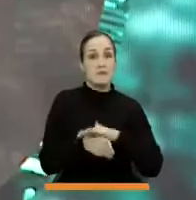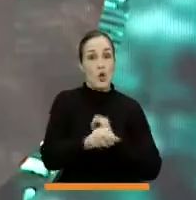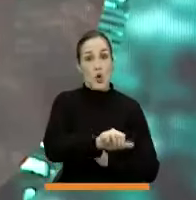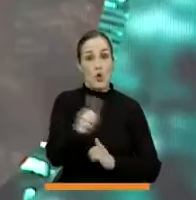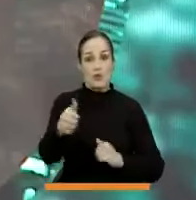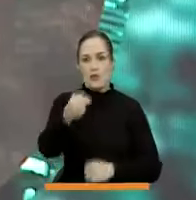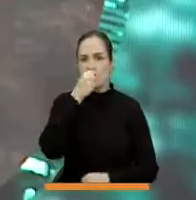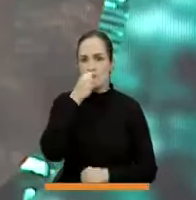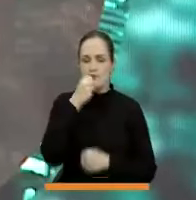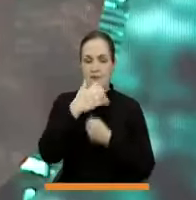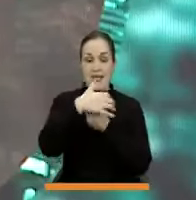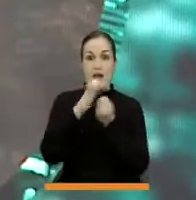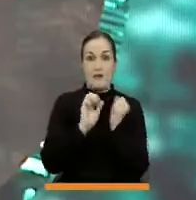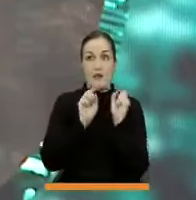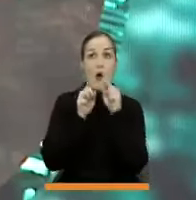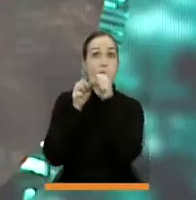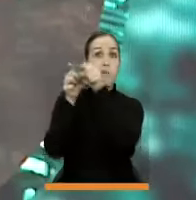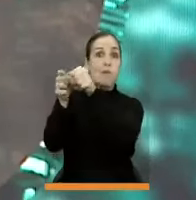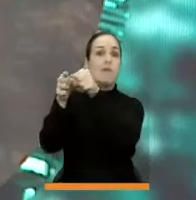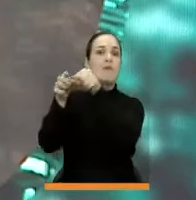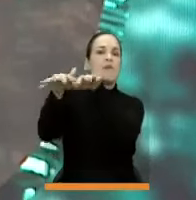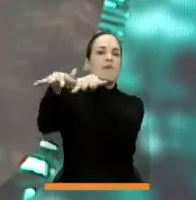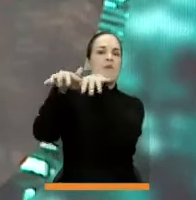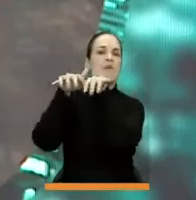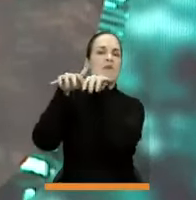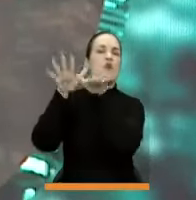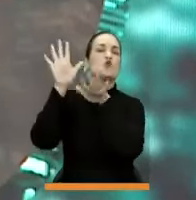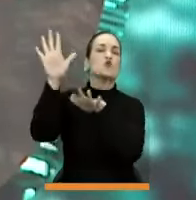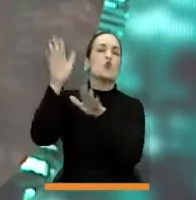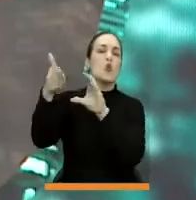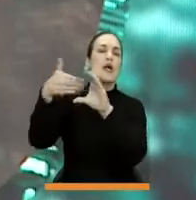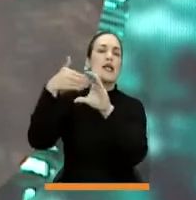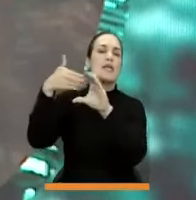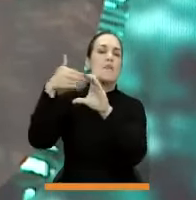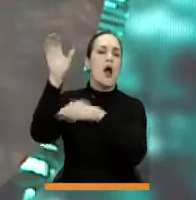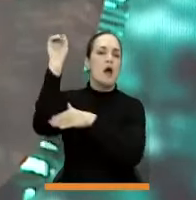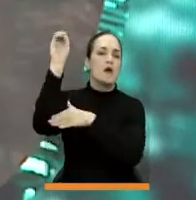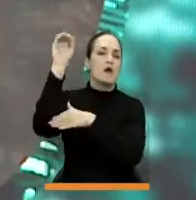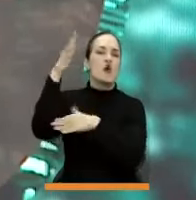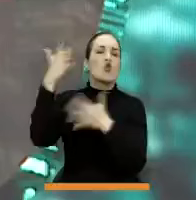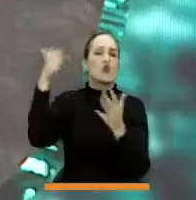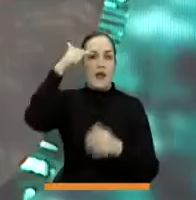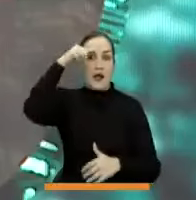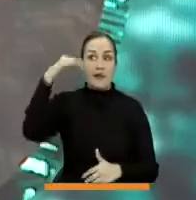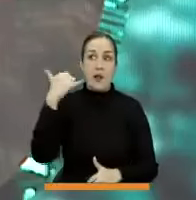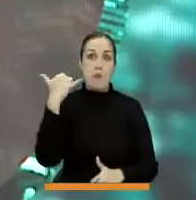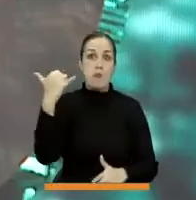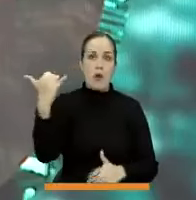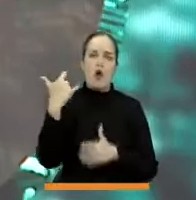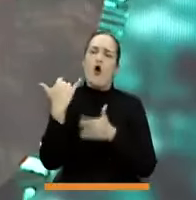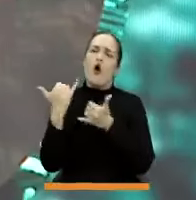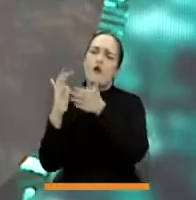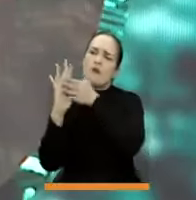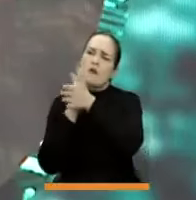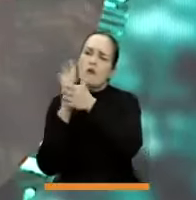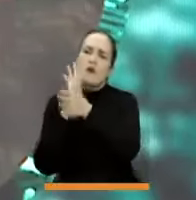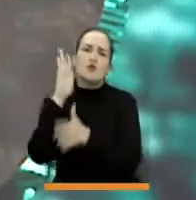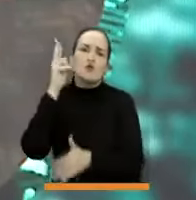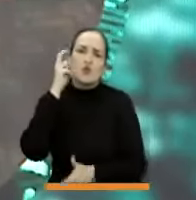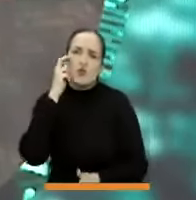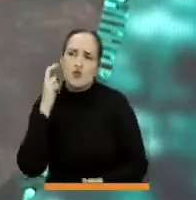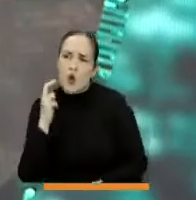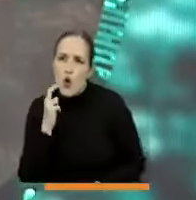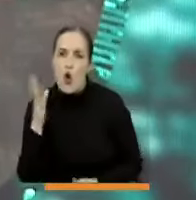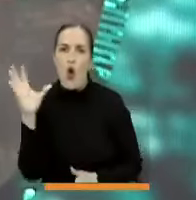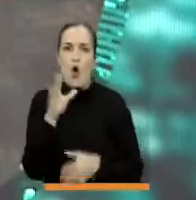RTVC sigue en Cartagena, en la cumbre latinoamericana del clima. Hoy conocimos las historias de comunidades de Chocó y Vaupés en la Amazonía